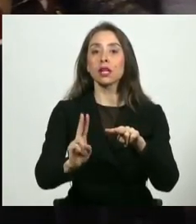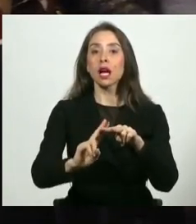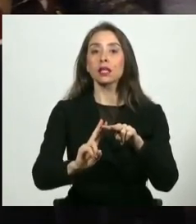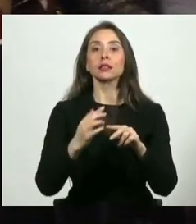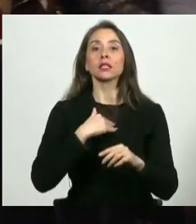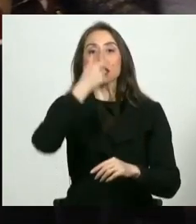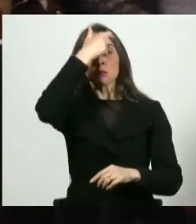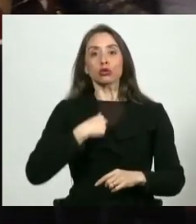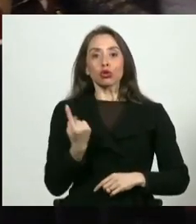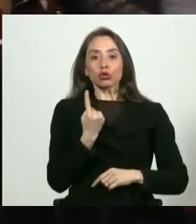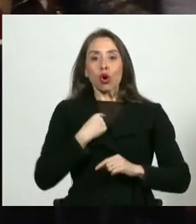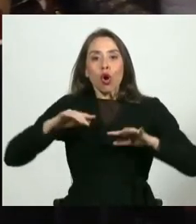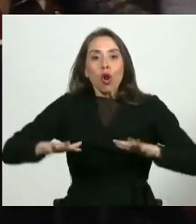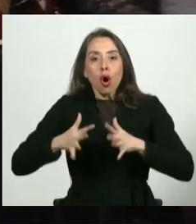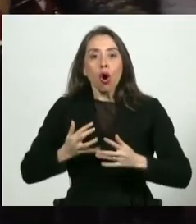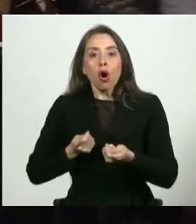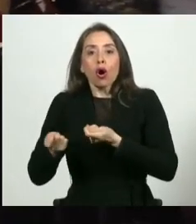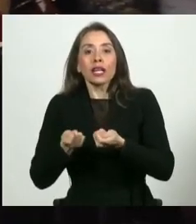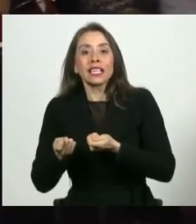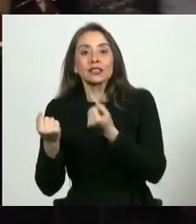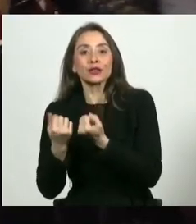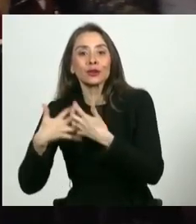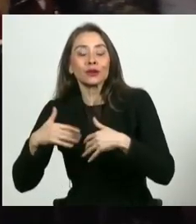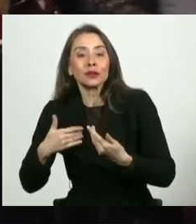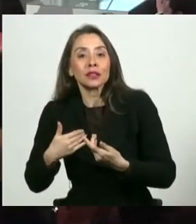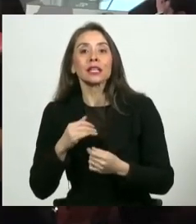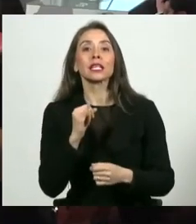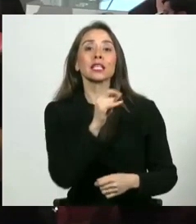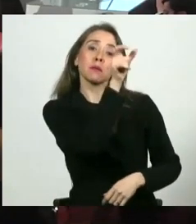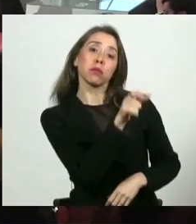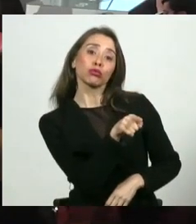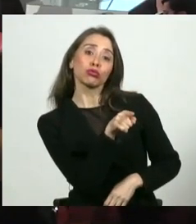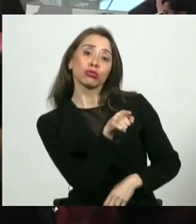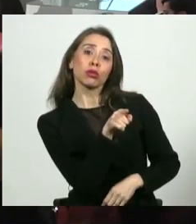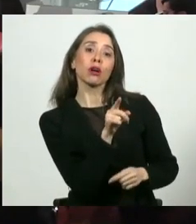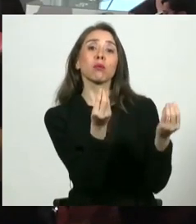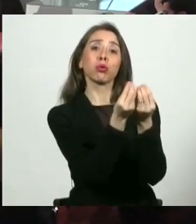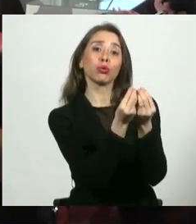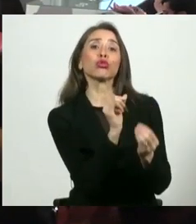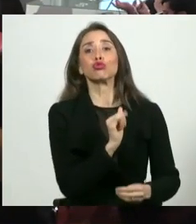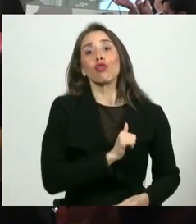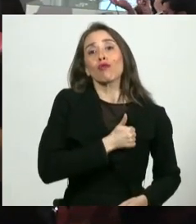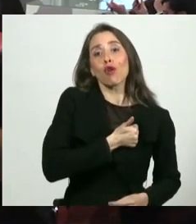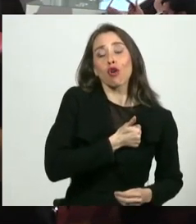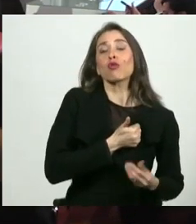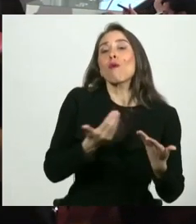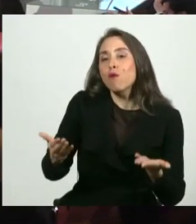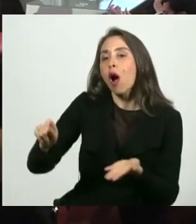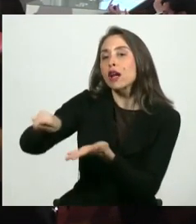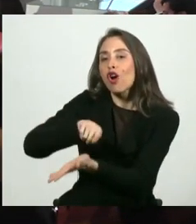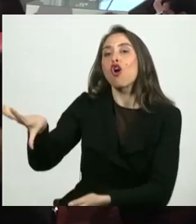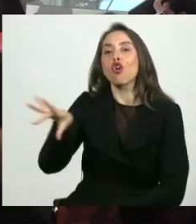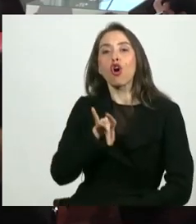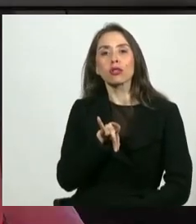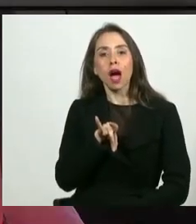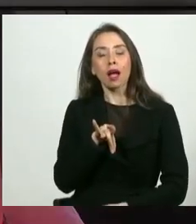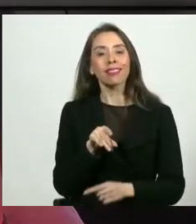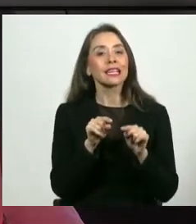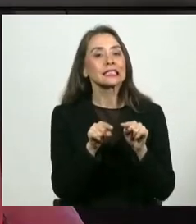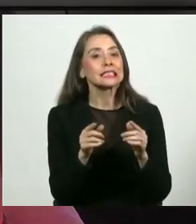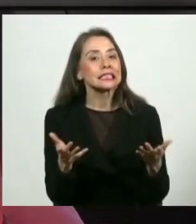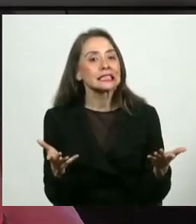la autogestión y básicamente desde la voluntariedad que tienen muchas personas a contratar. Y eso